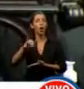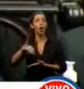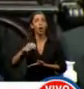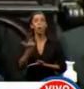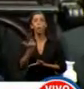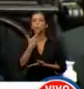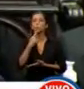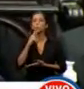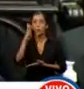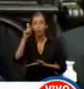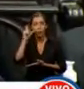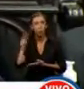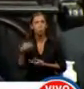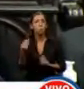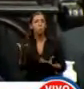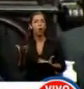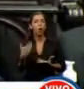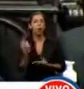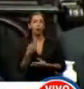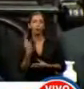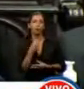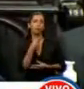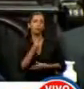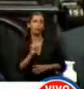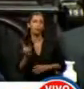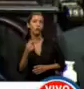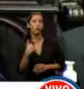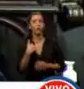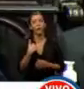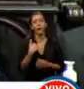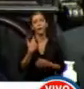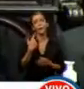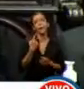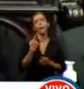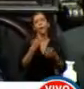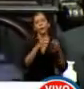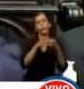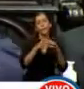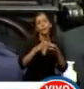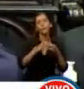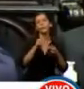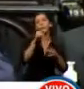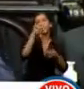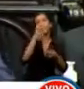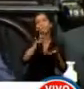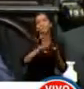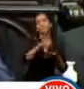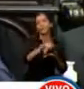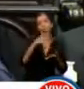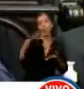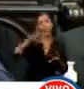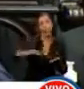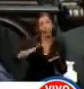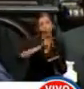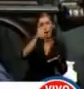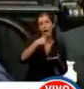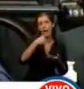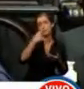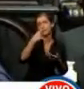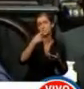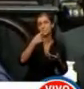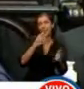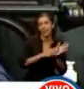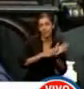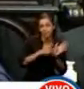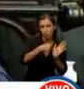de la ley de ganancia y de monotributo. Llegó a tanto volumen en los medios